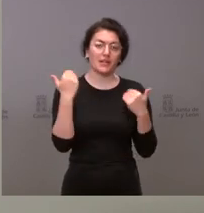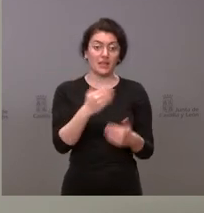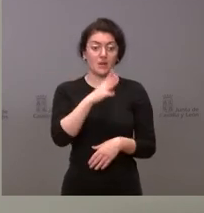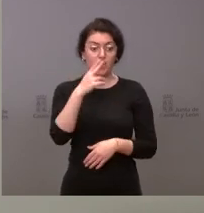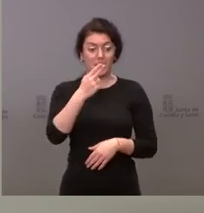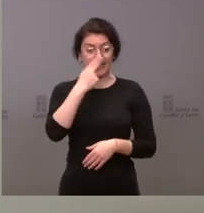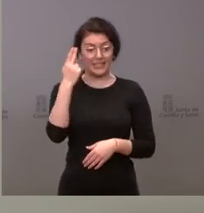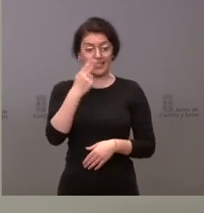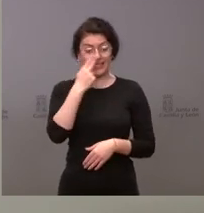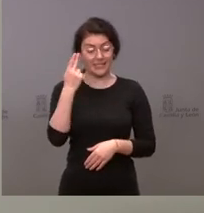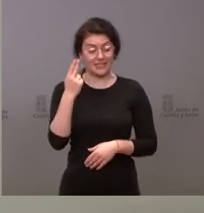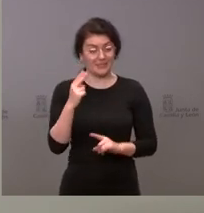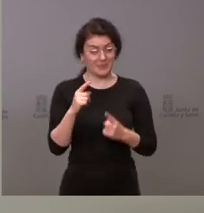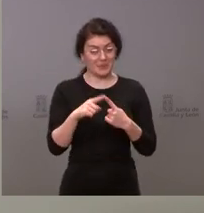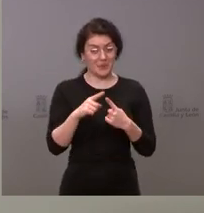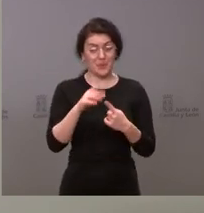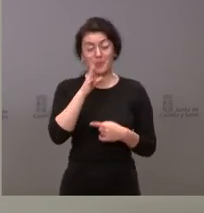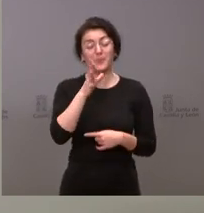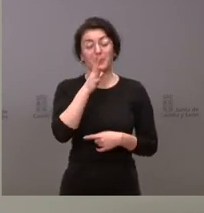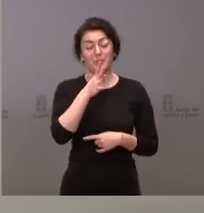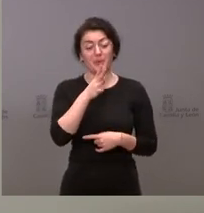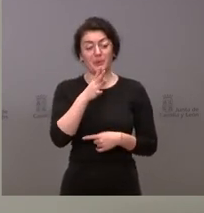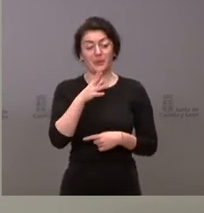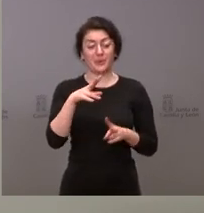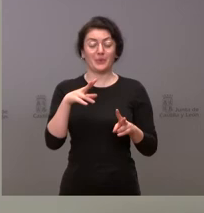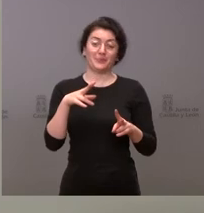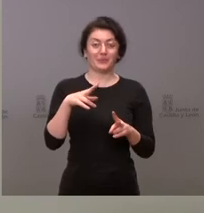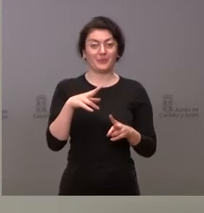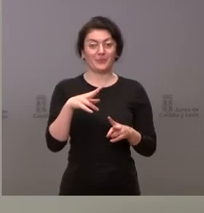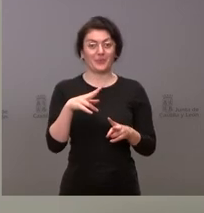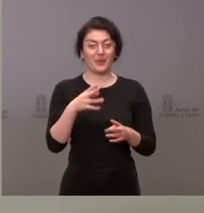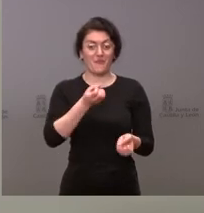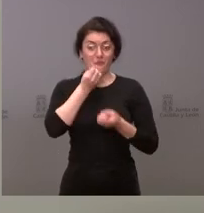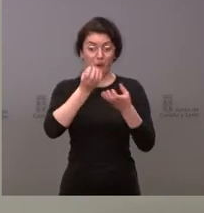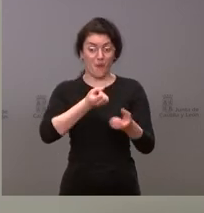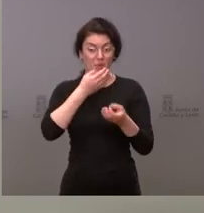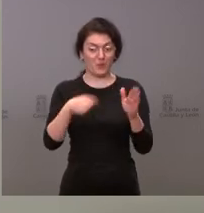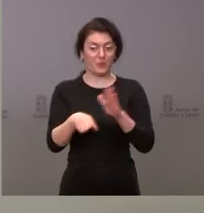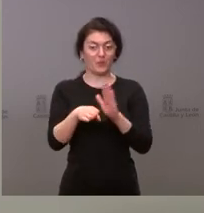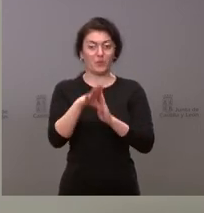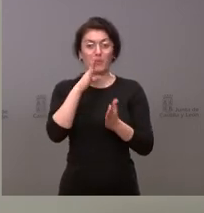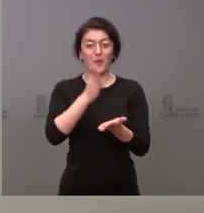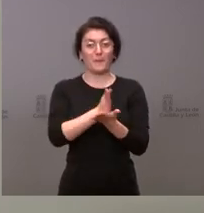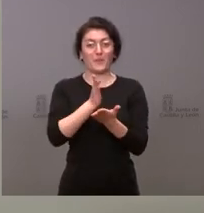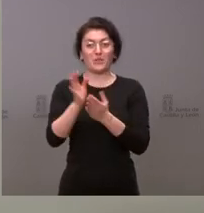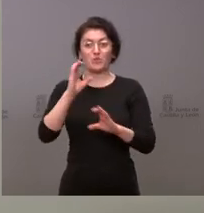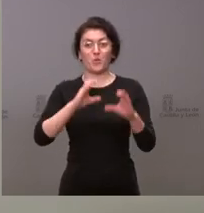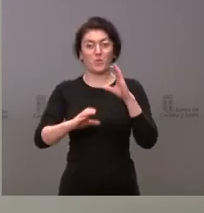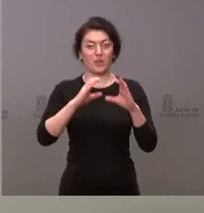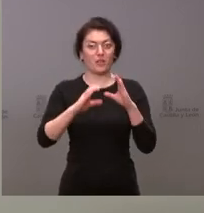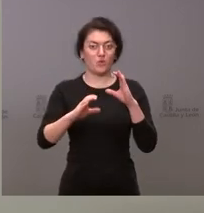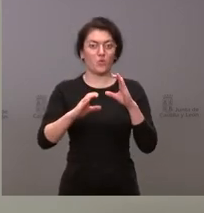interés primero por el hecho de mantener esta información también a través de los medios de comunicación que no pueden venir presencialmente